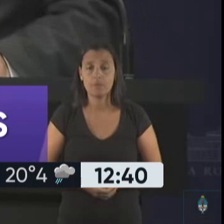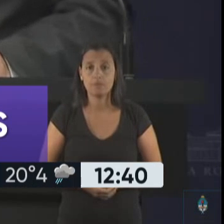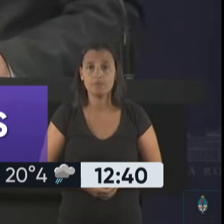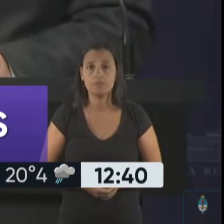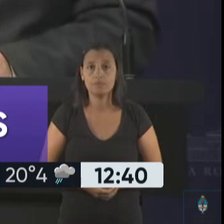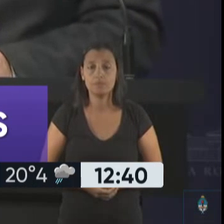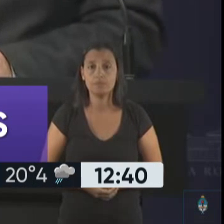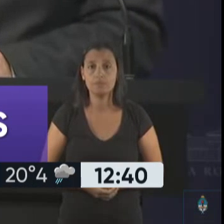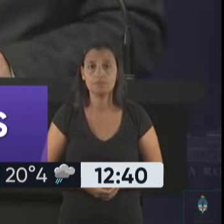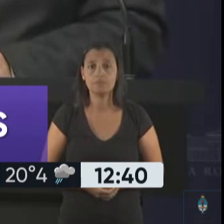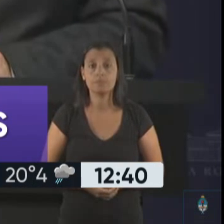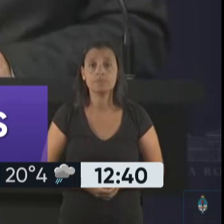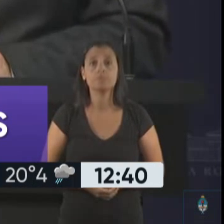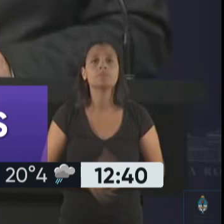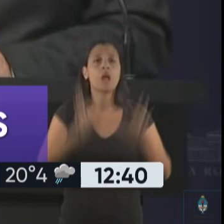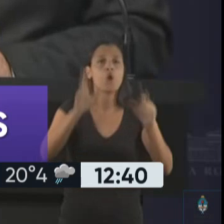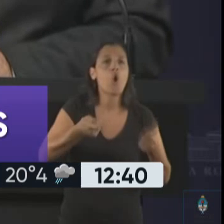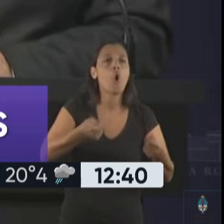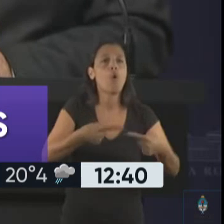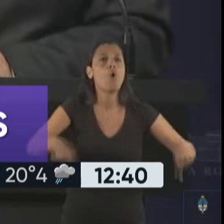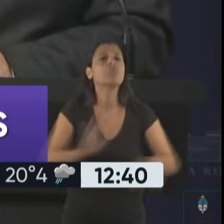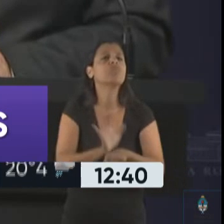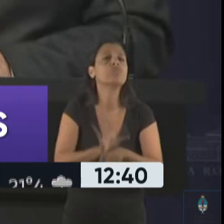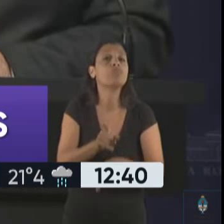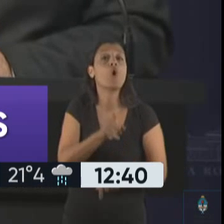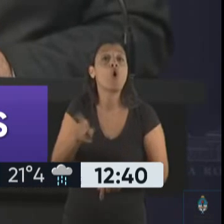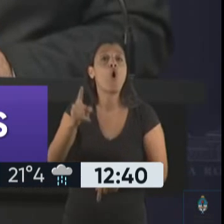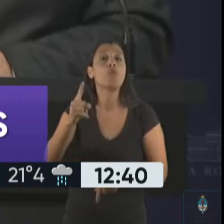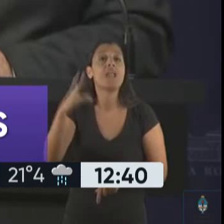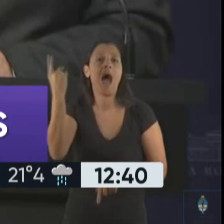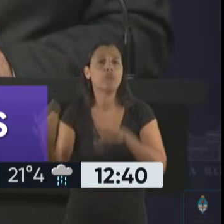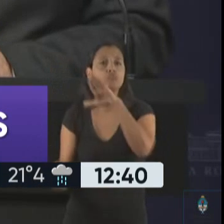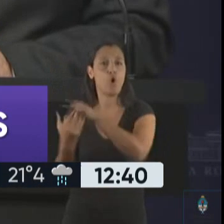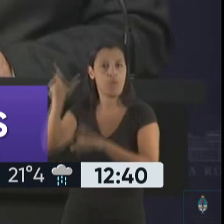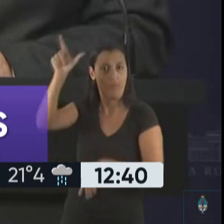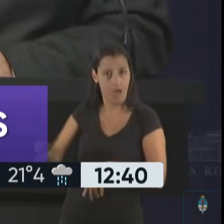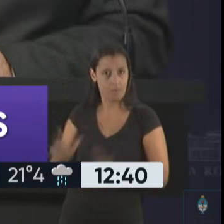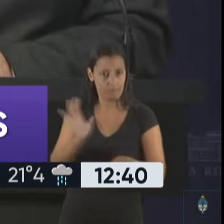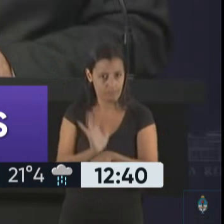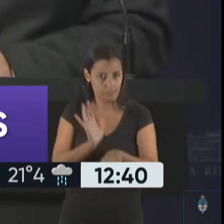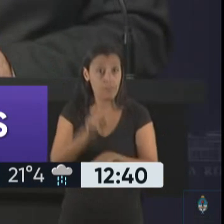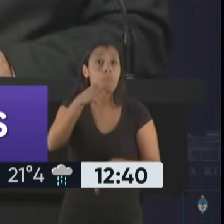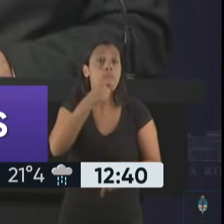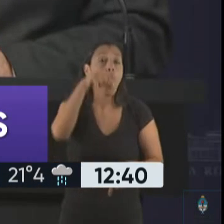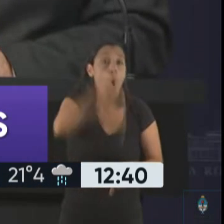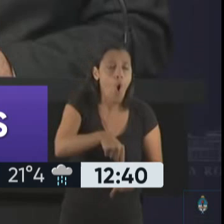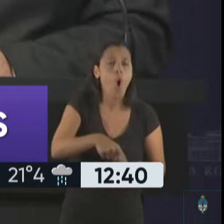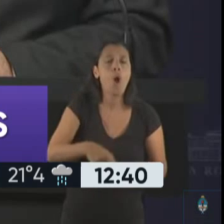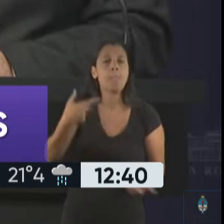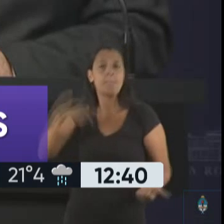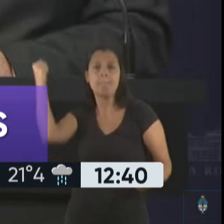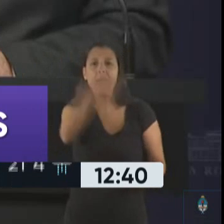el delito contra la autoridad. Hoy le pegan a un policía, le tiran una